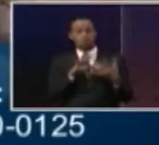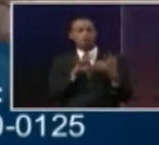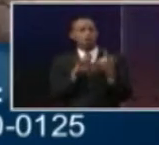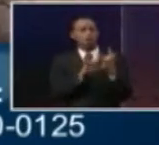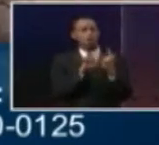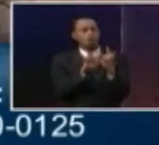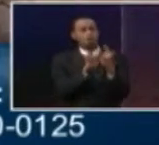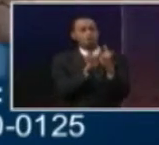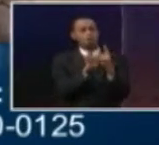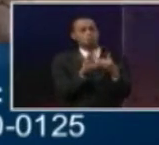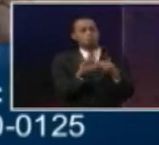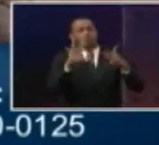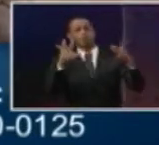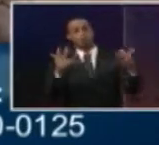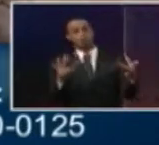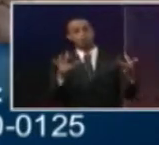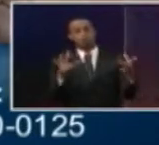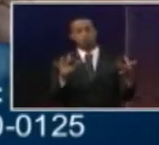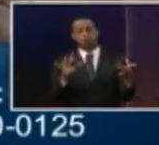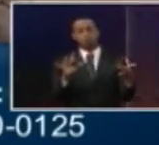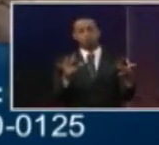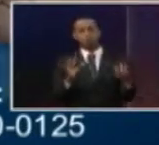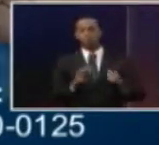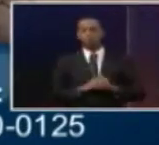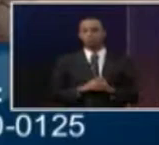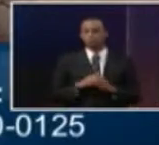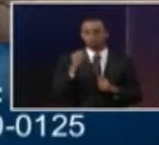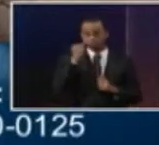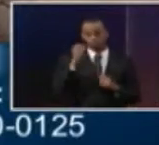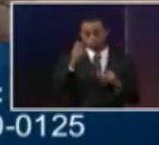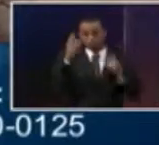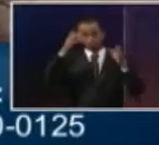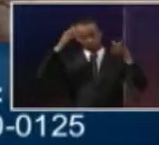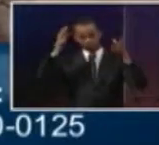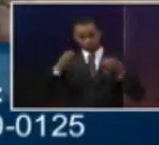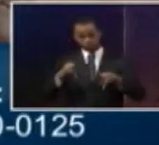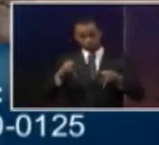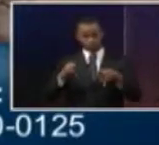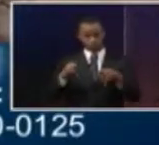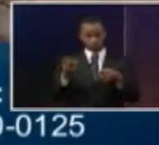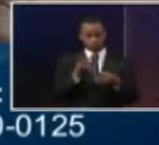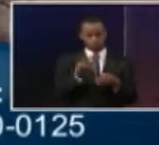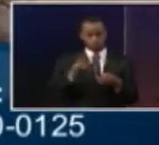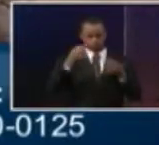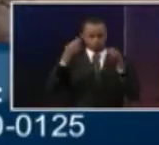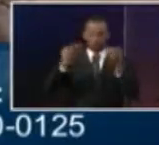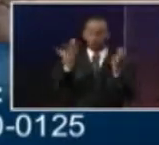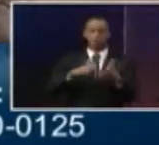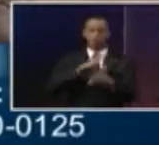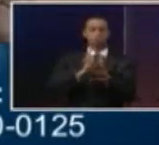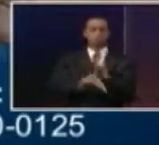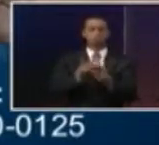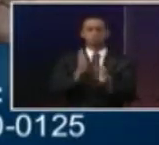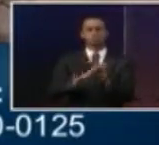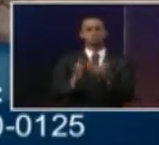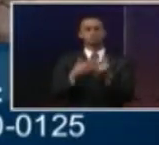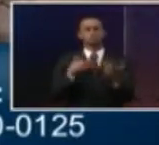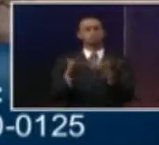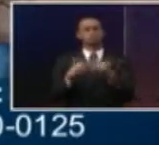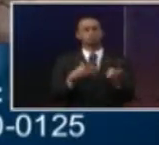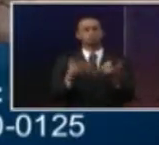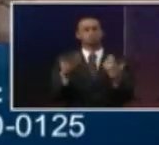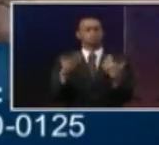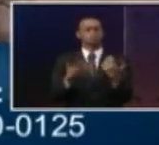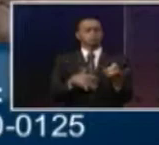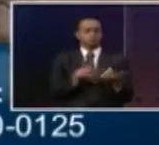sea, si la pareja es porque simplemente no pueden estar. De lo contrario, si es una decisión de la pareja, como ya se acabó, eso no hay por qué superar el duelo,